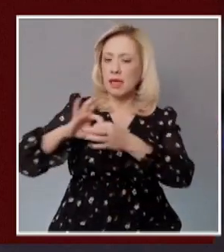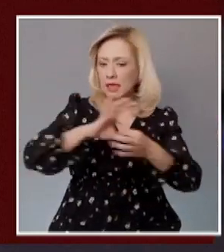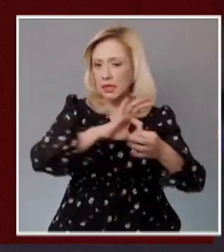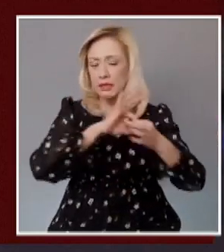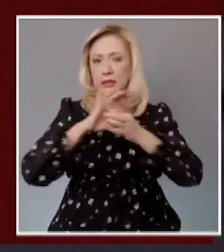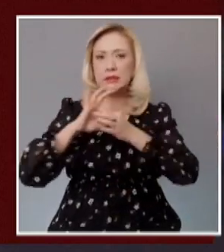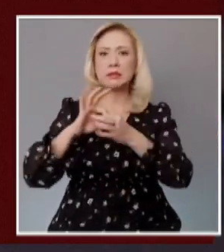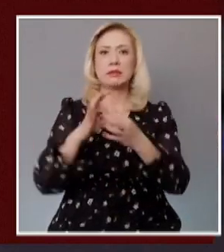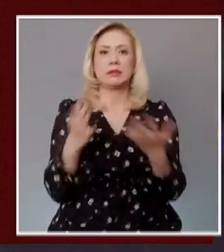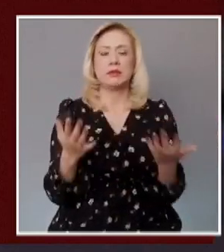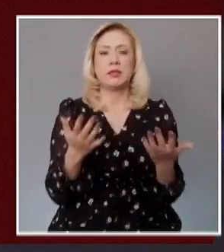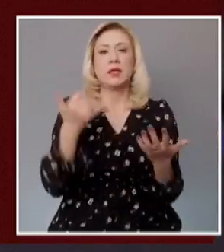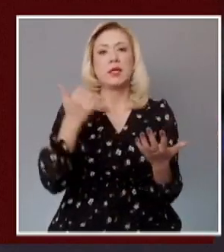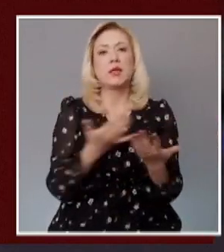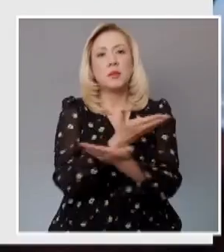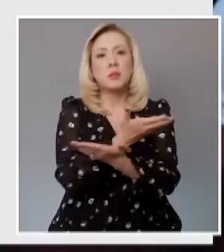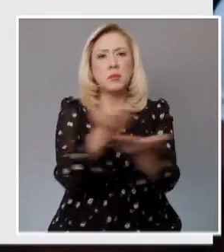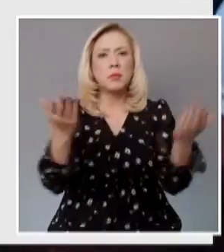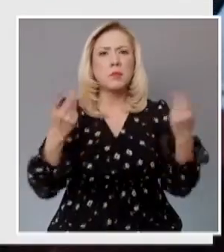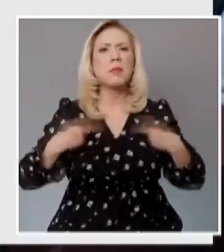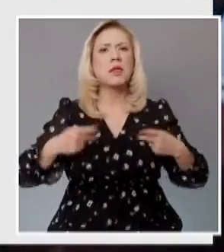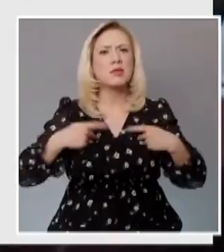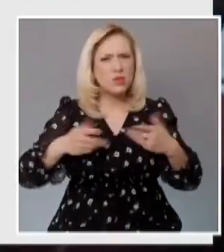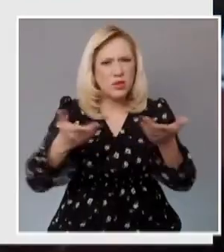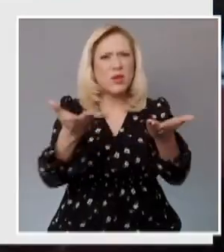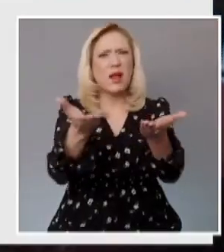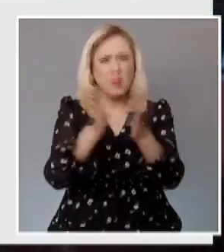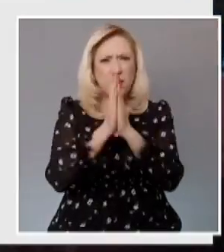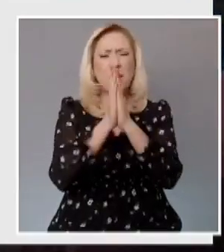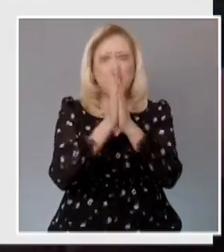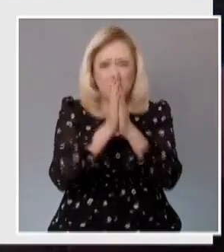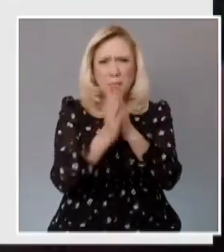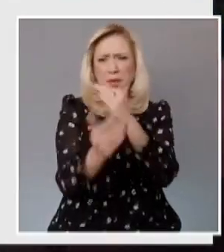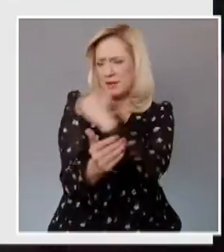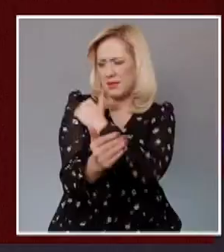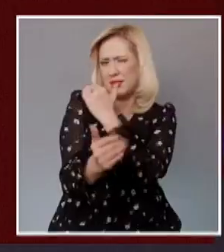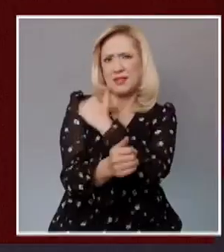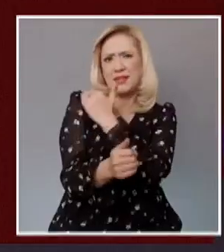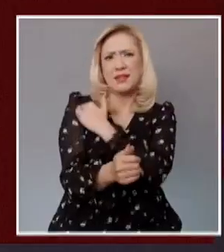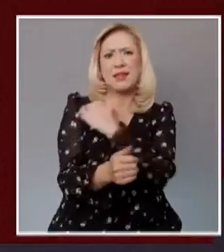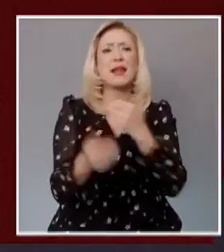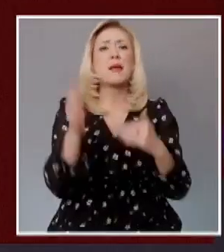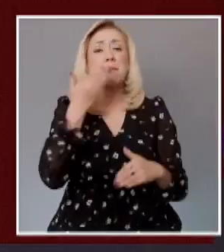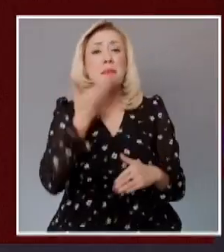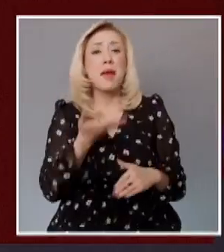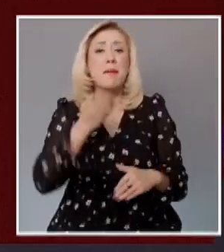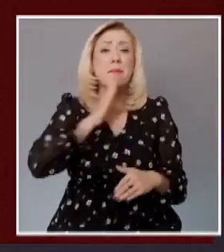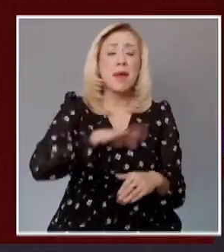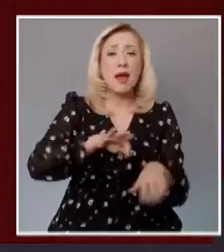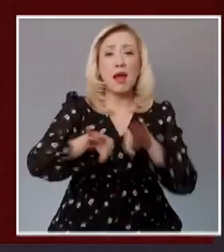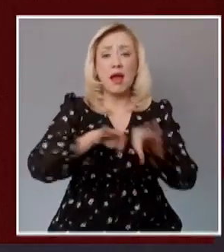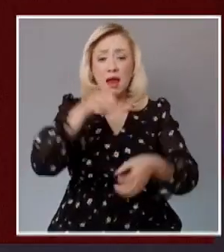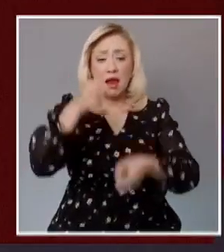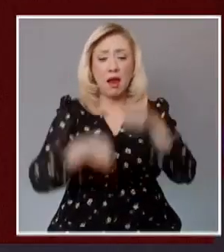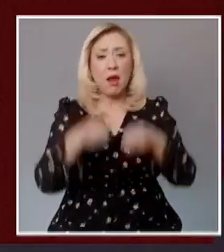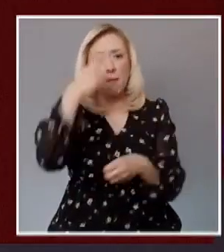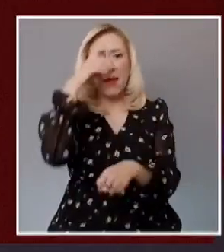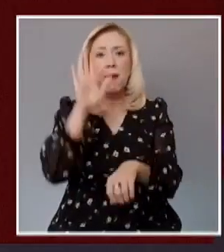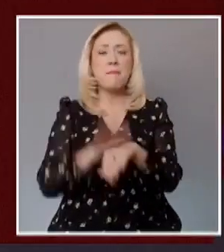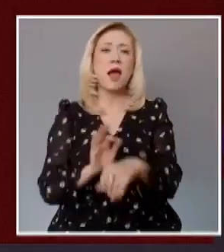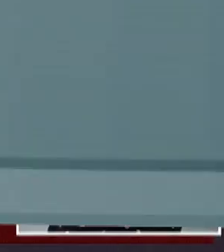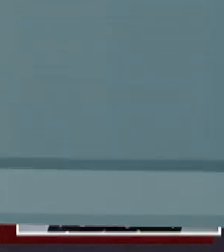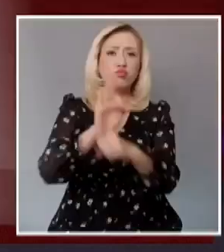sociedad cuestionar al sistema de justicia para lograr una protección más efectiva de nuestros